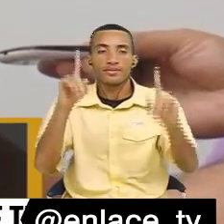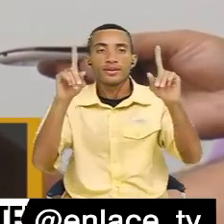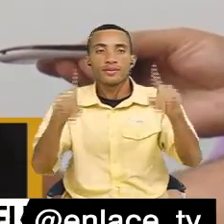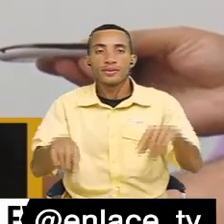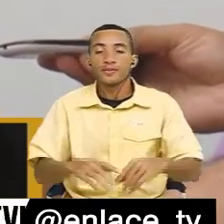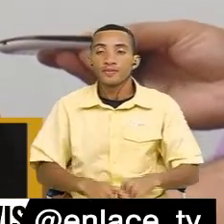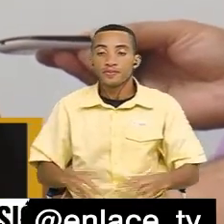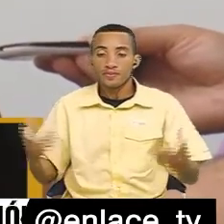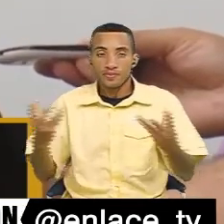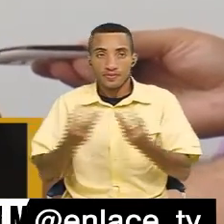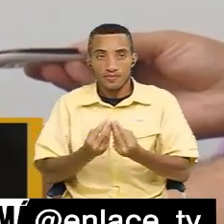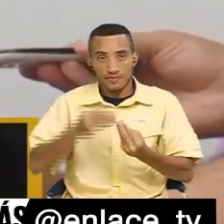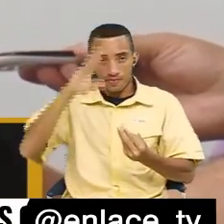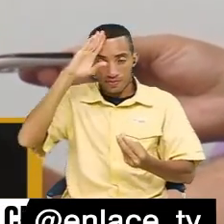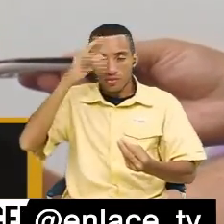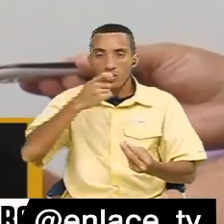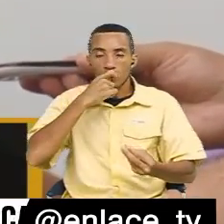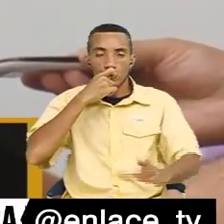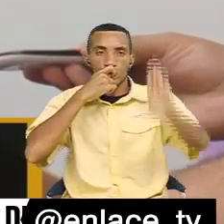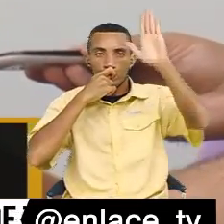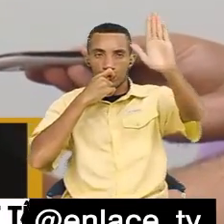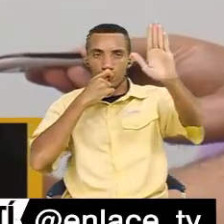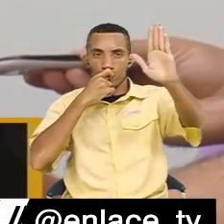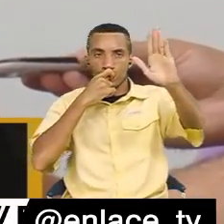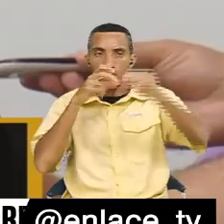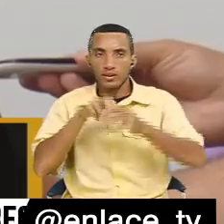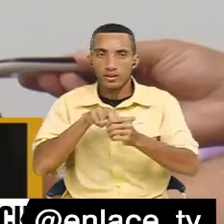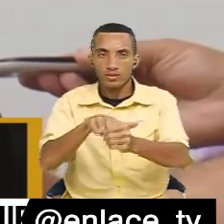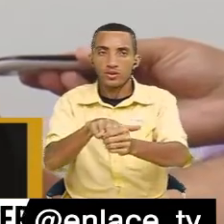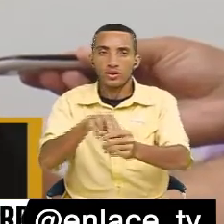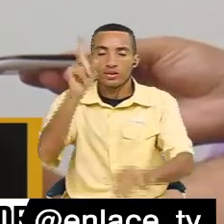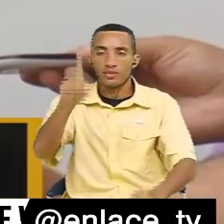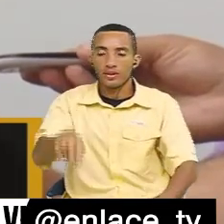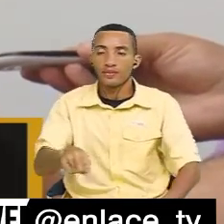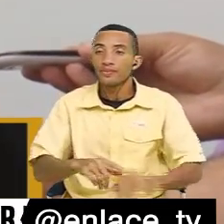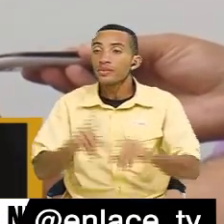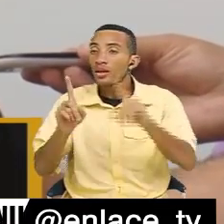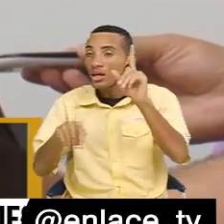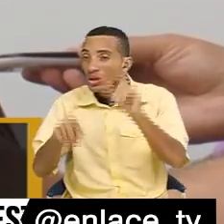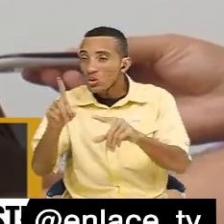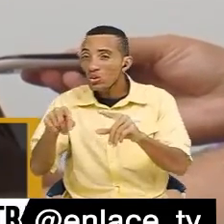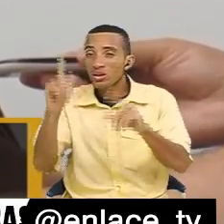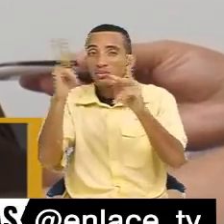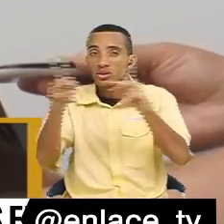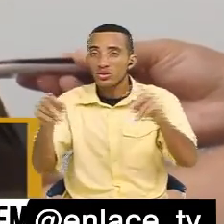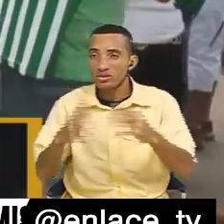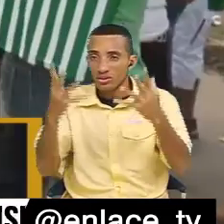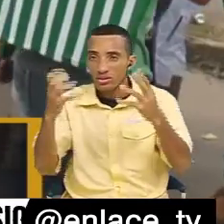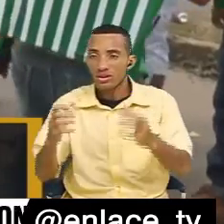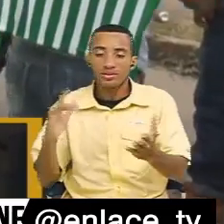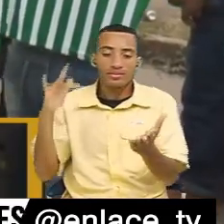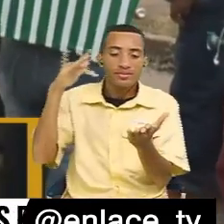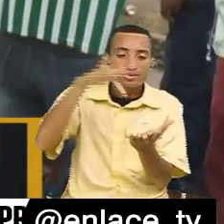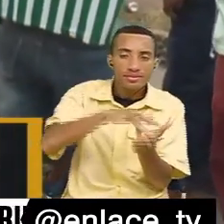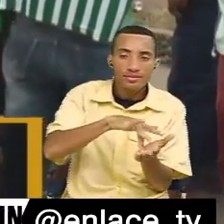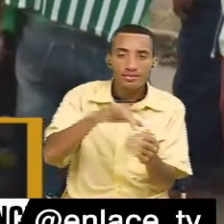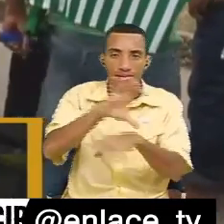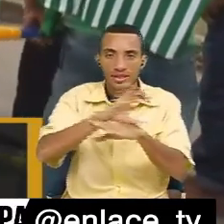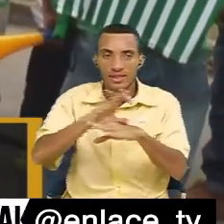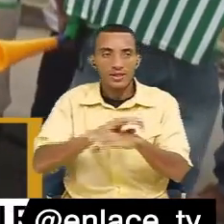y Transporte, generará unos controles para evitar de que pronto personas que quieran venir a la ciudad a